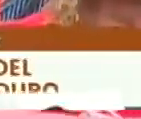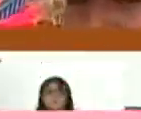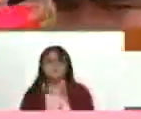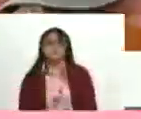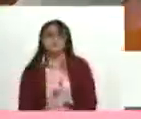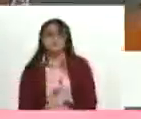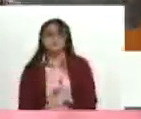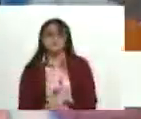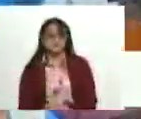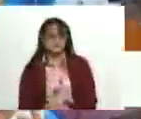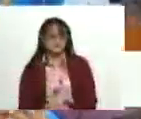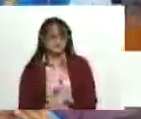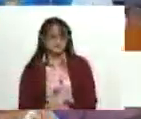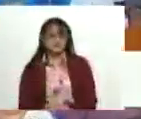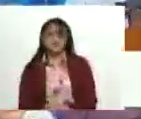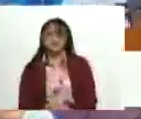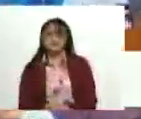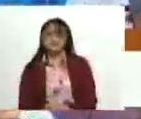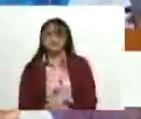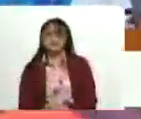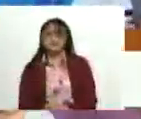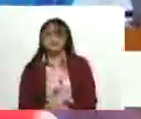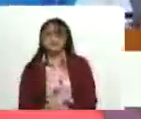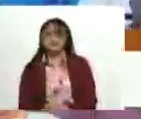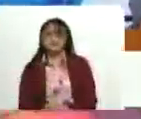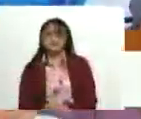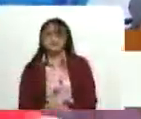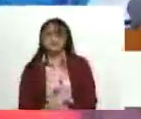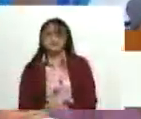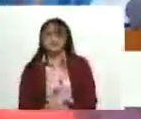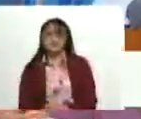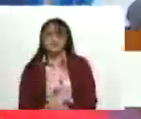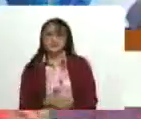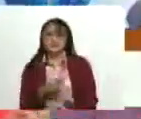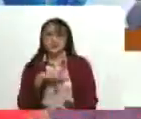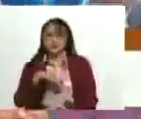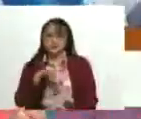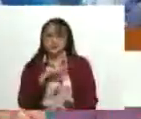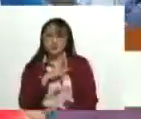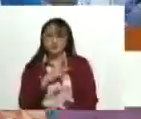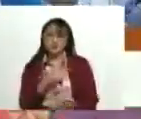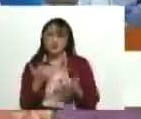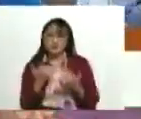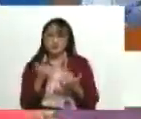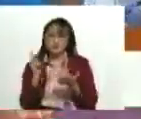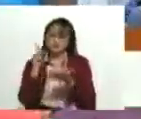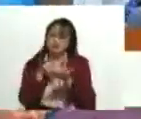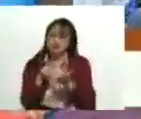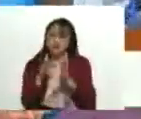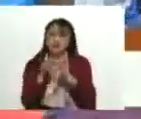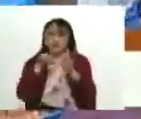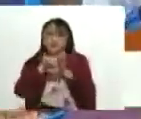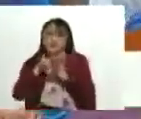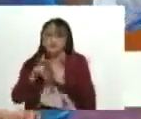la calle organizado, consciente, para derrotar a quien sea. Nosotros estamos recorriendo todos